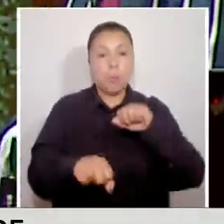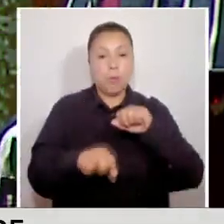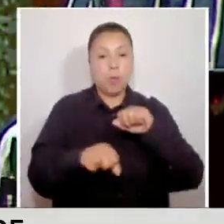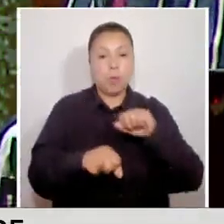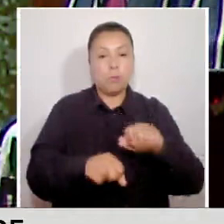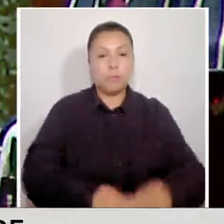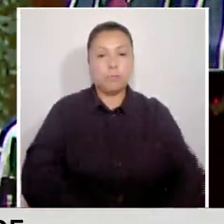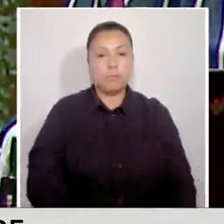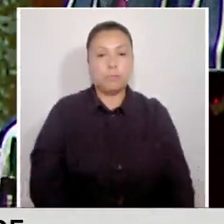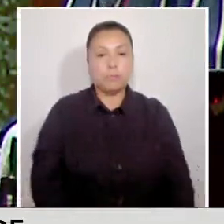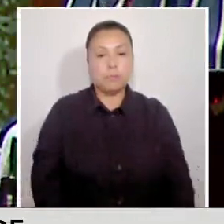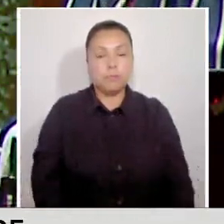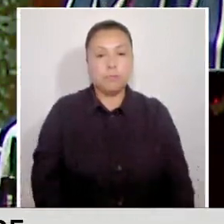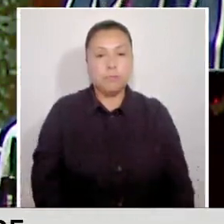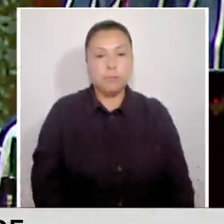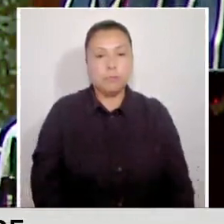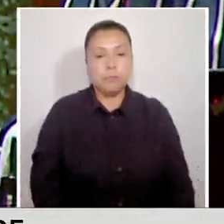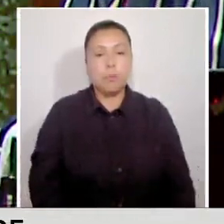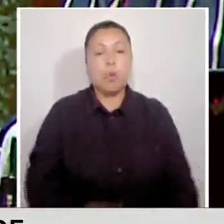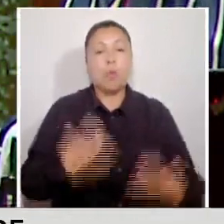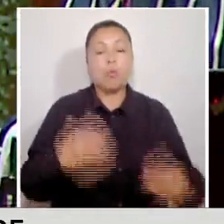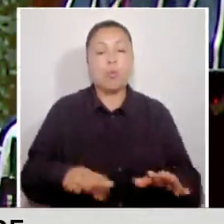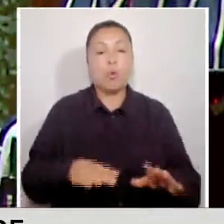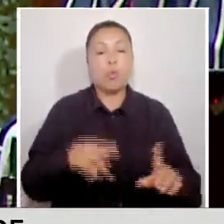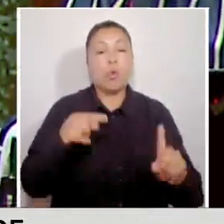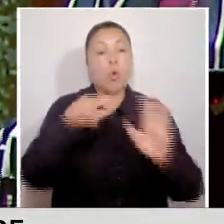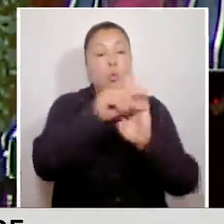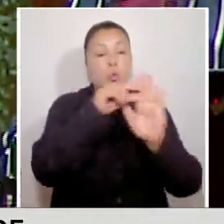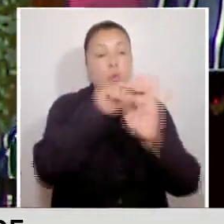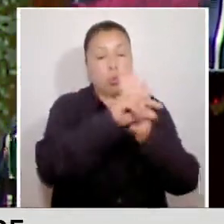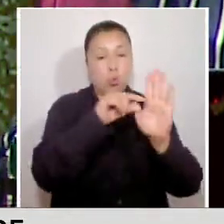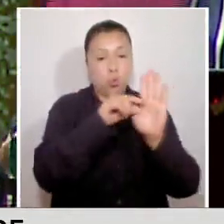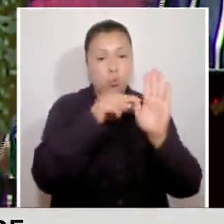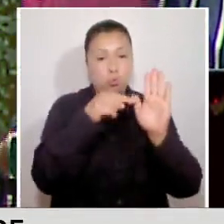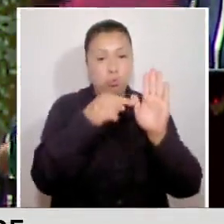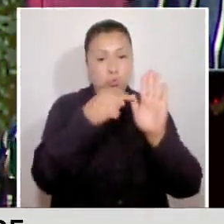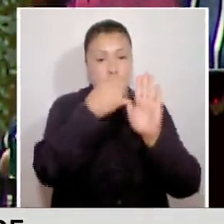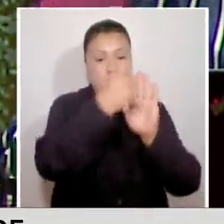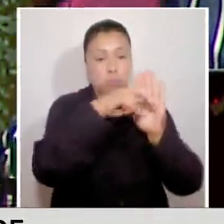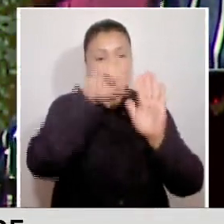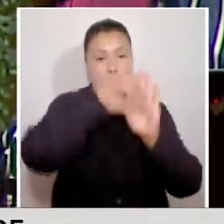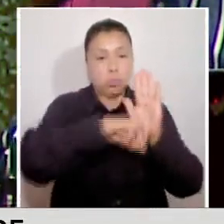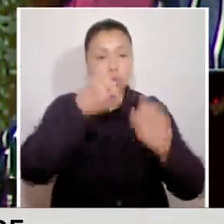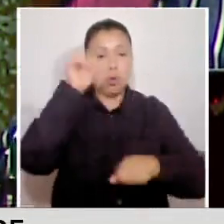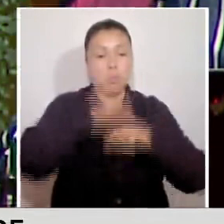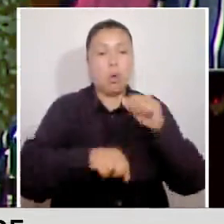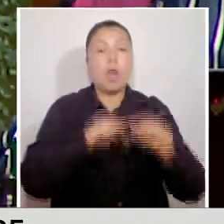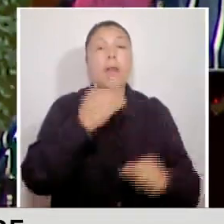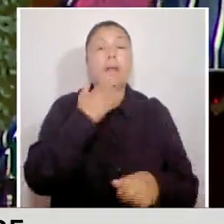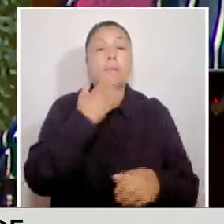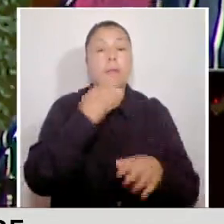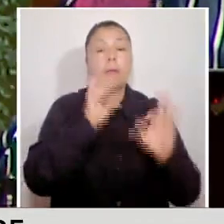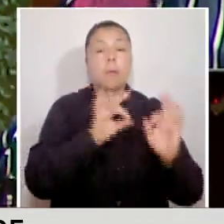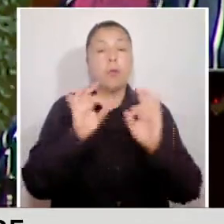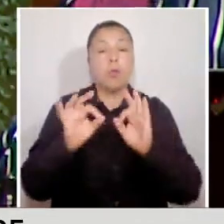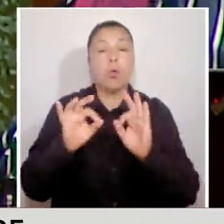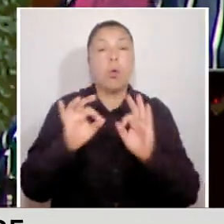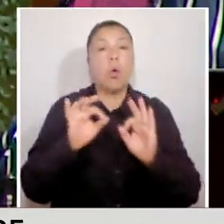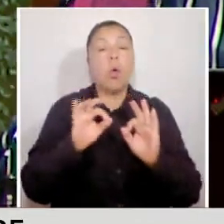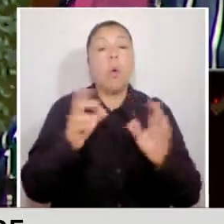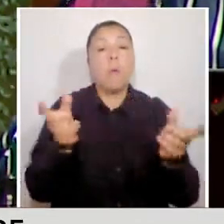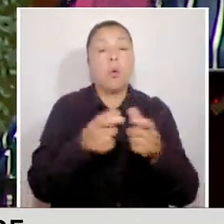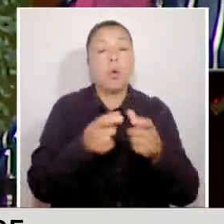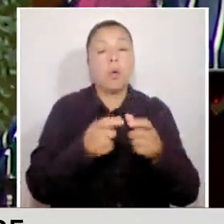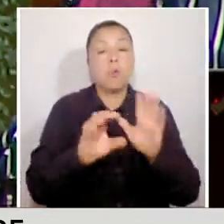aprobado por no haber sido objeto de indicaciones el proyecto se aprueba también en particular en los términos propuestos por la comisión de